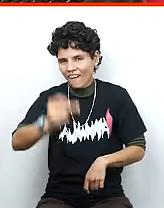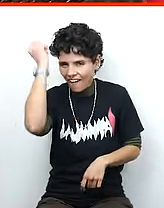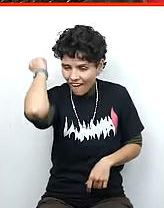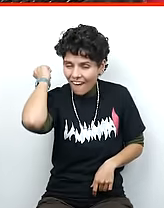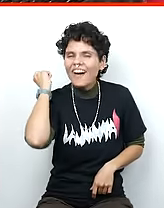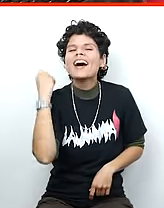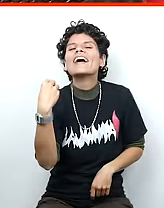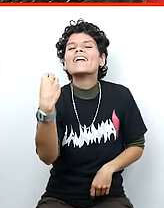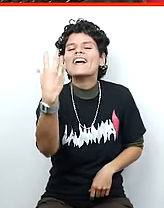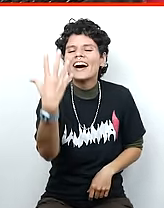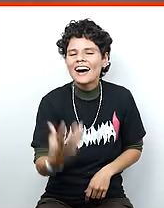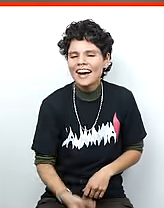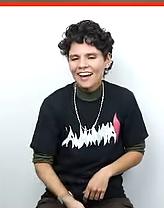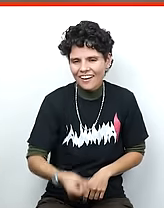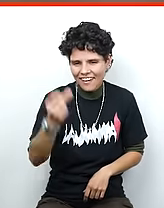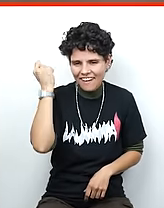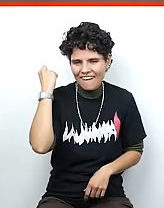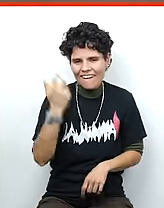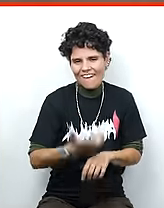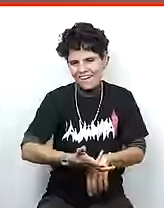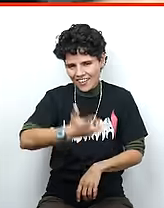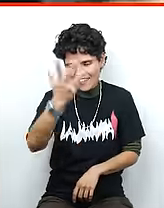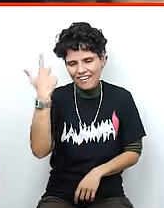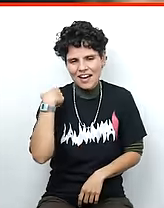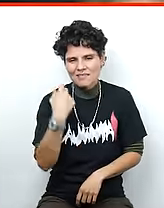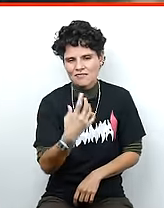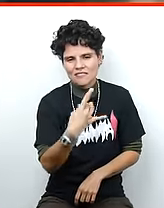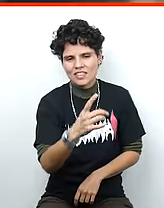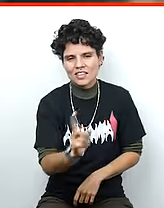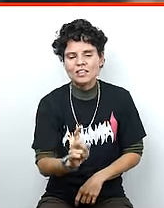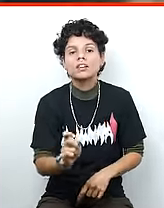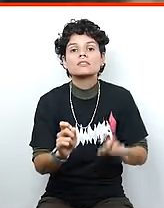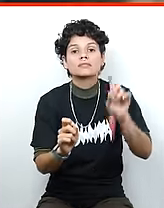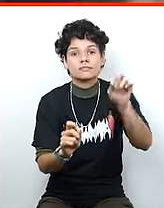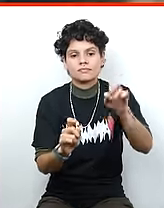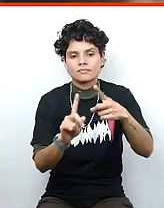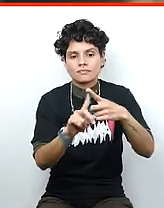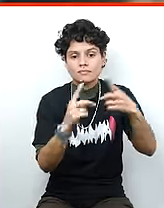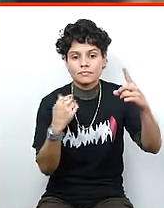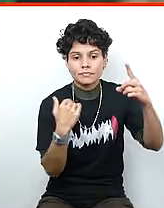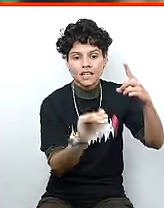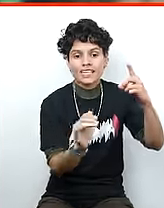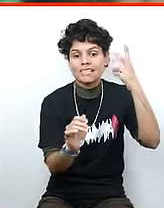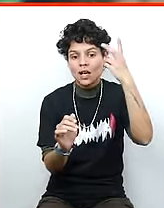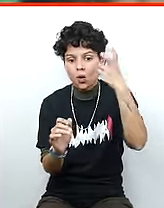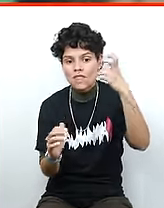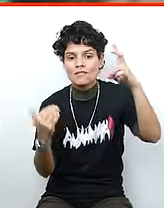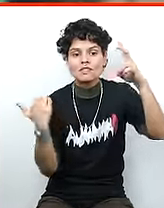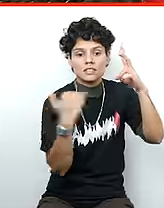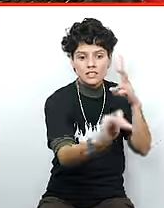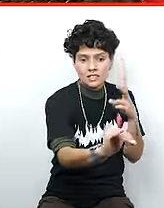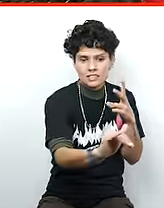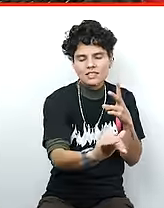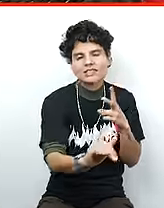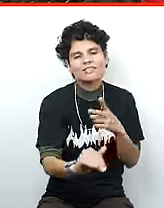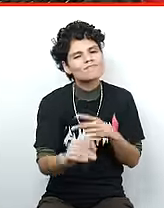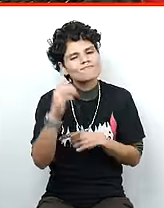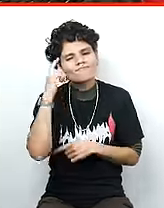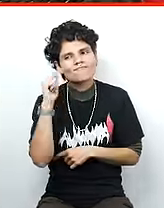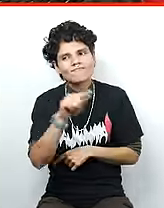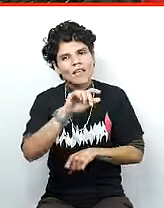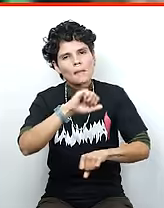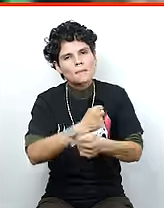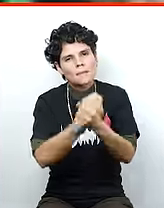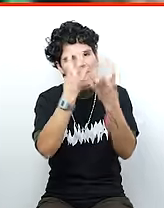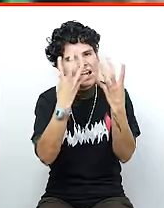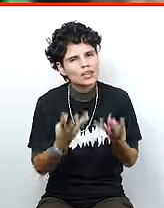guón. No lo invitemos más. Y no me contestaste. Y te volví a escribir, segundo. Y cuando escribo la segunda vez, me dice el chico, no, es que